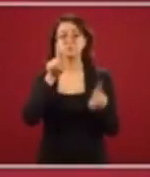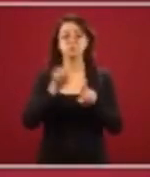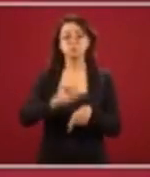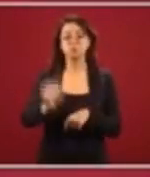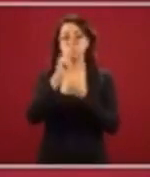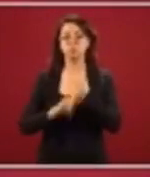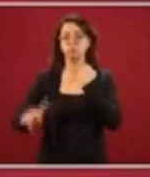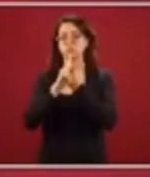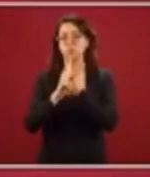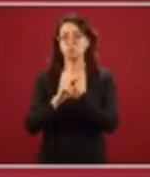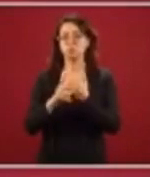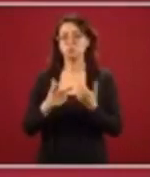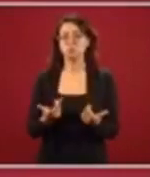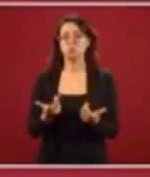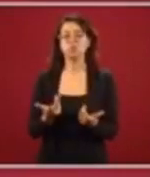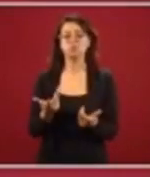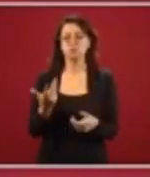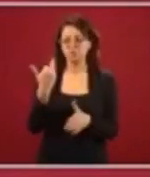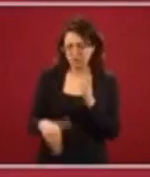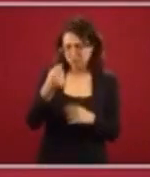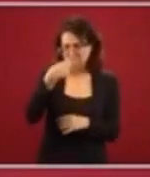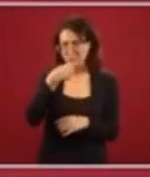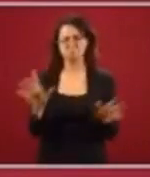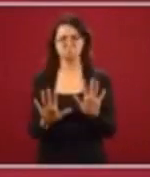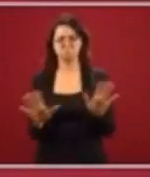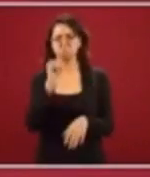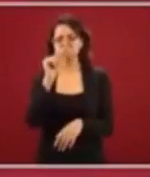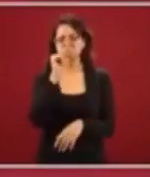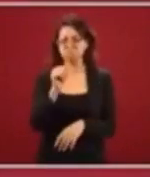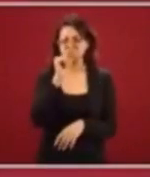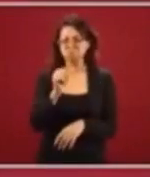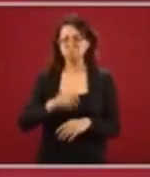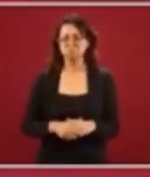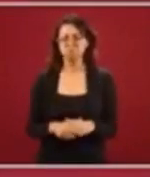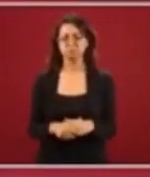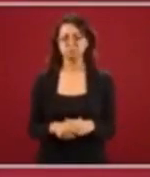extranjero, que no van a faltar los medicamentos, que